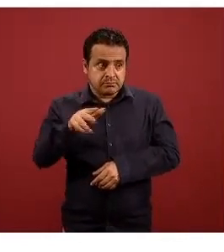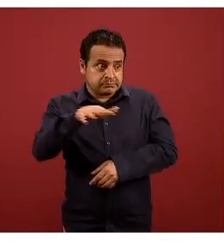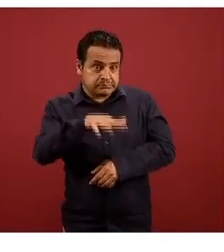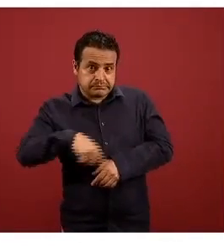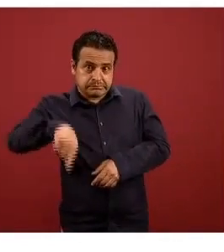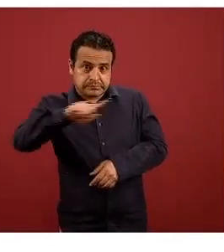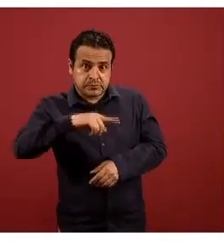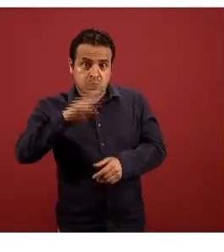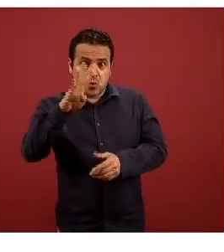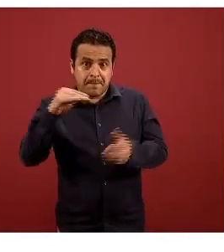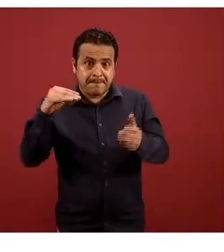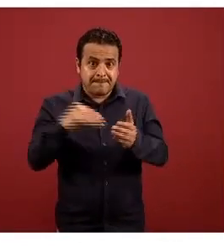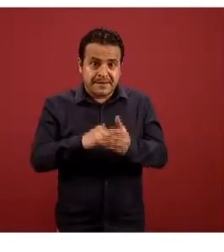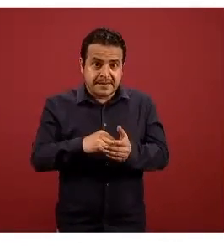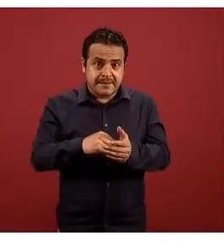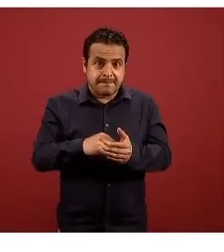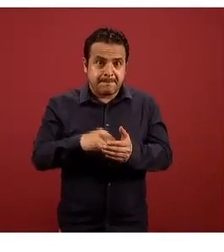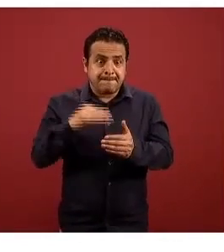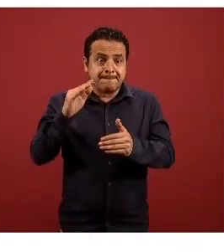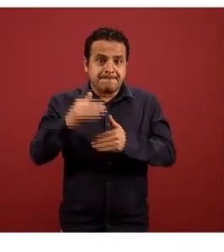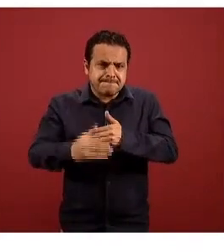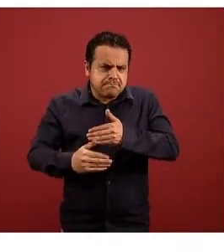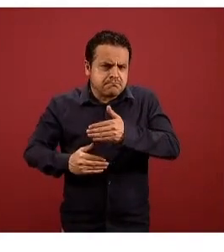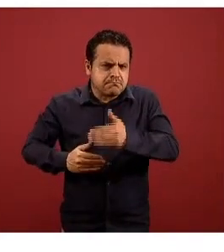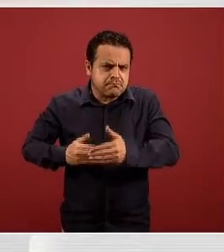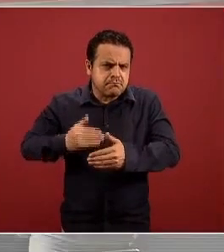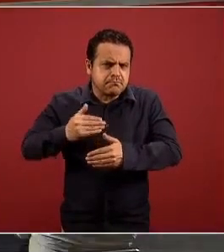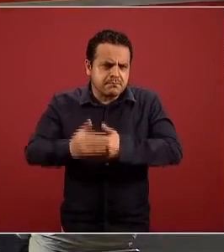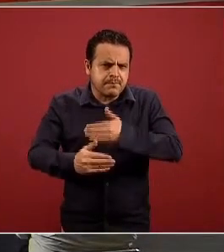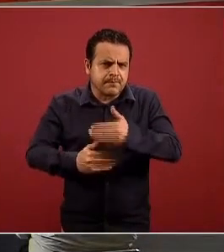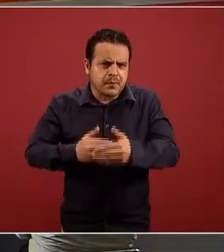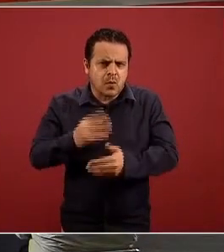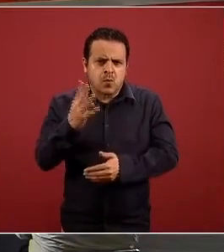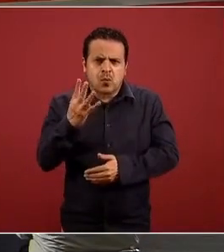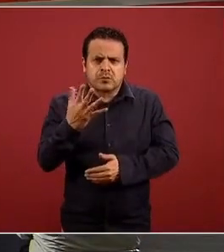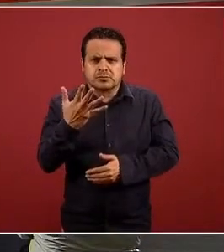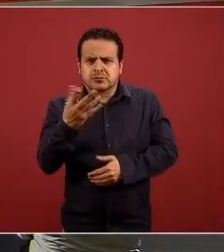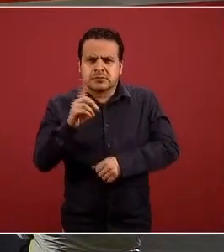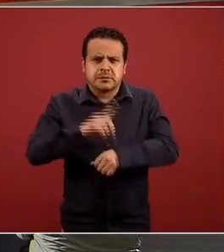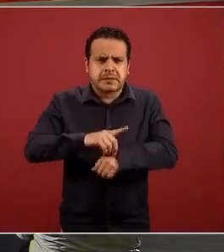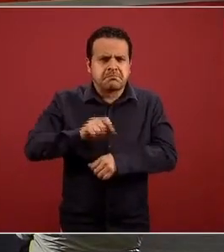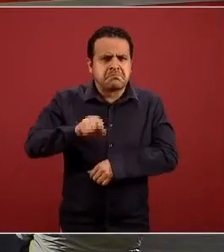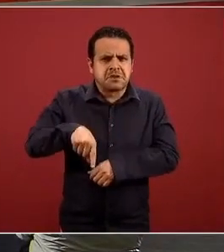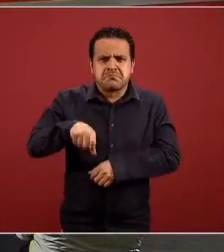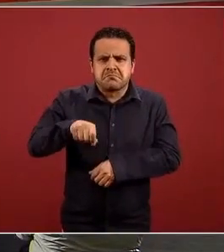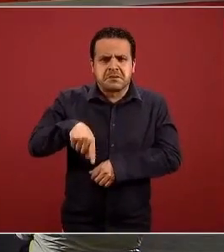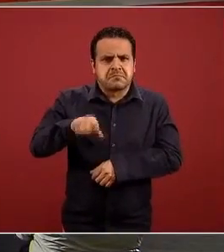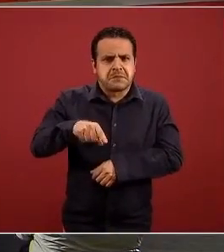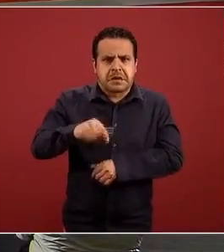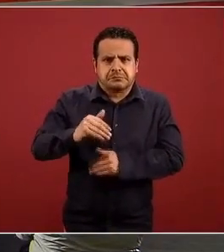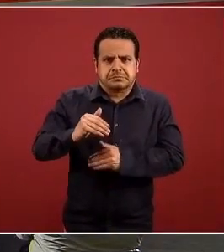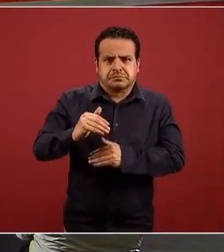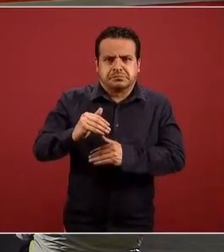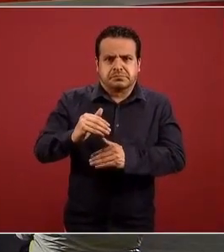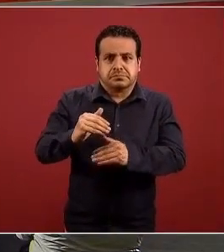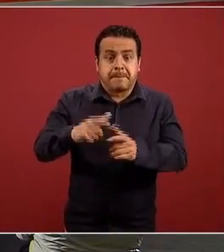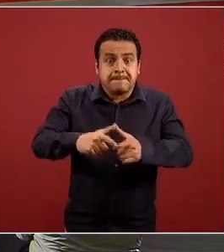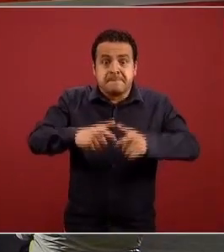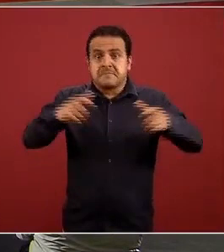ha estado presente prácticamente en los últimos 45 días entonces vemos que está la carga acumulada activa